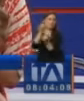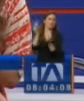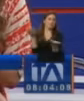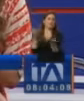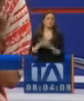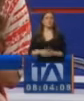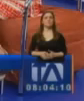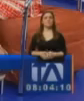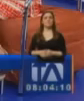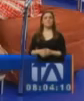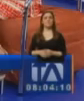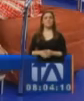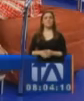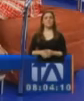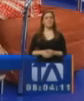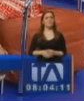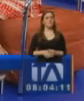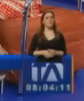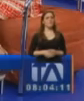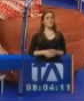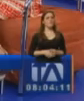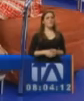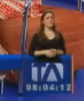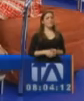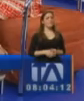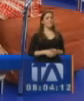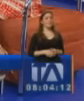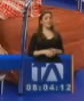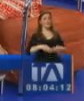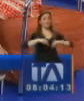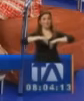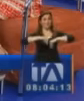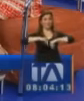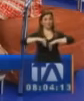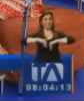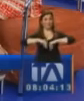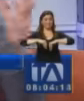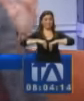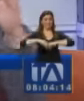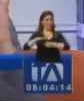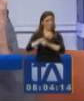este proyecto, ¿no? A ver, si nos vamos por esas, el metro tampoco. Es uh-huh. decir,